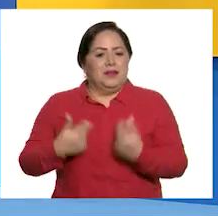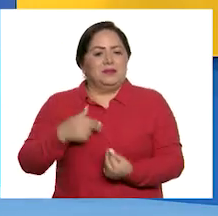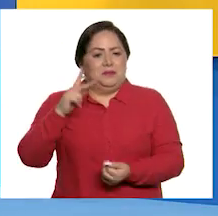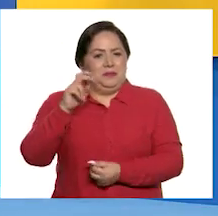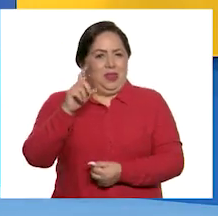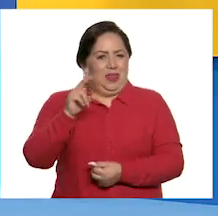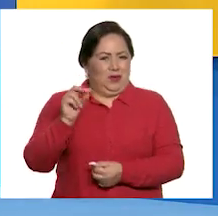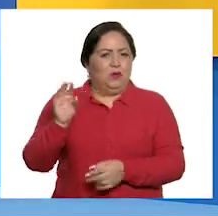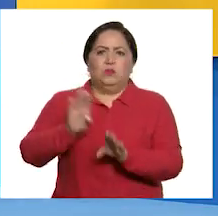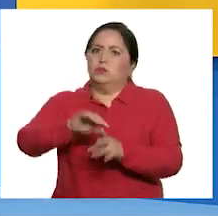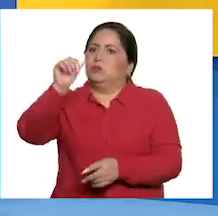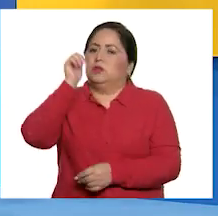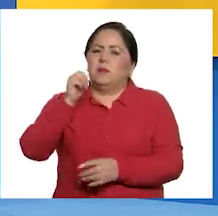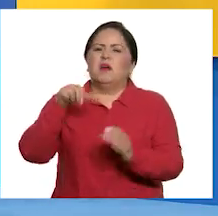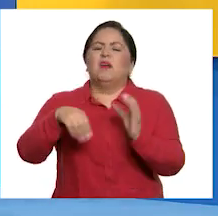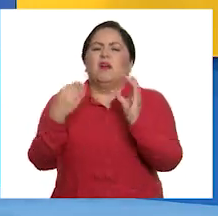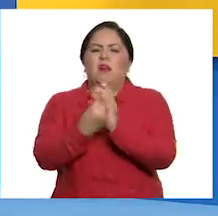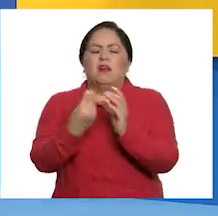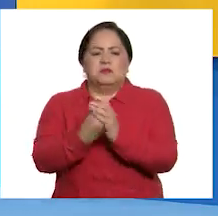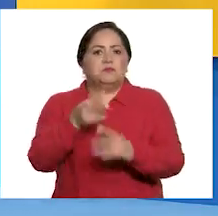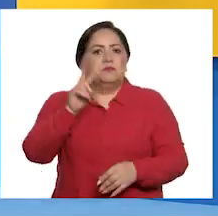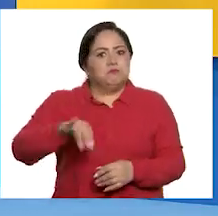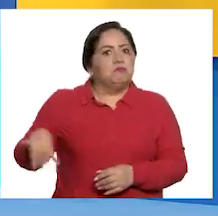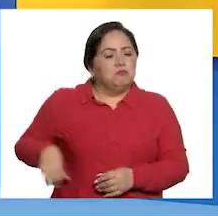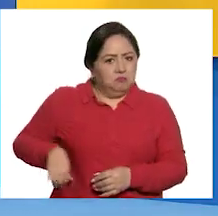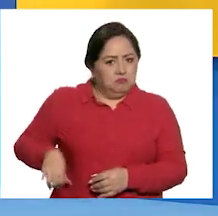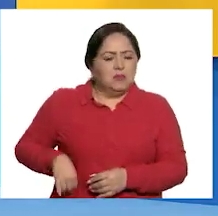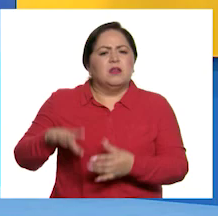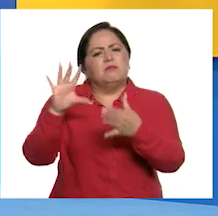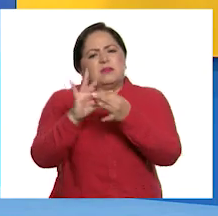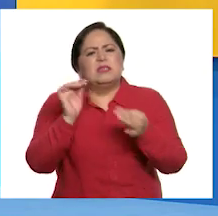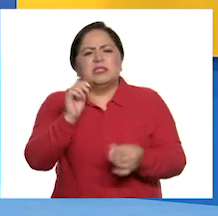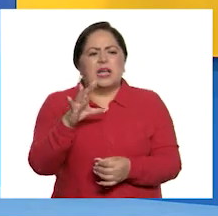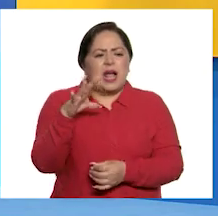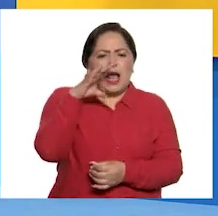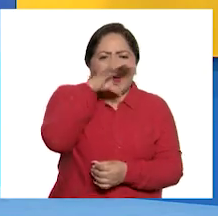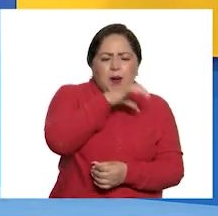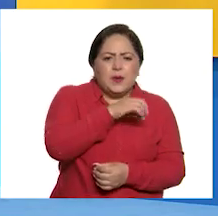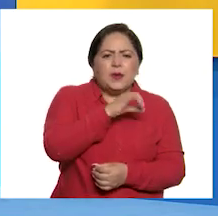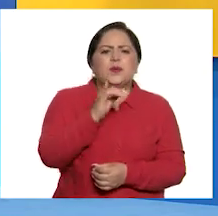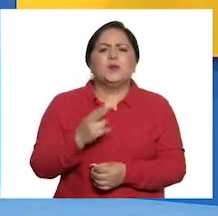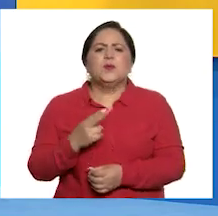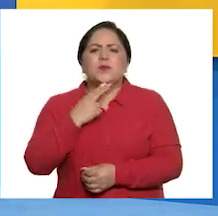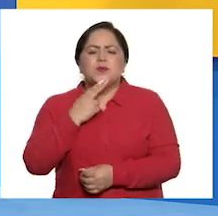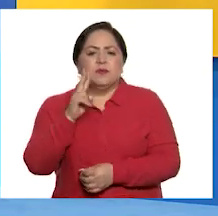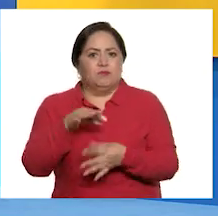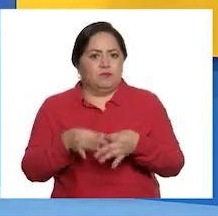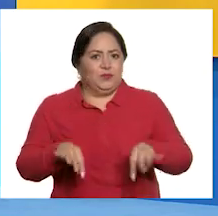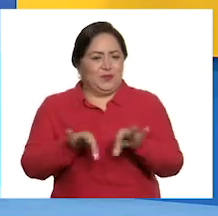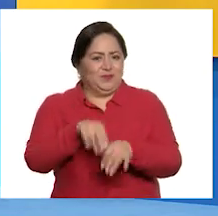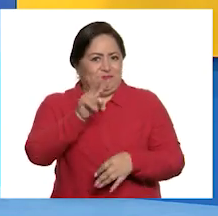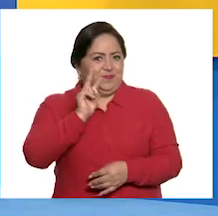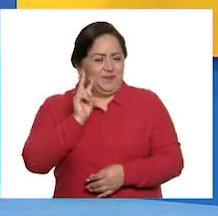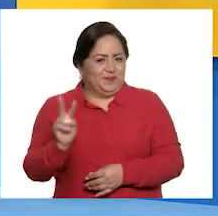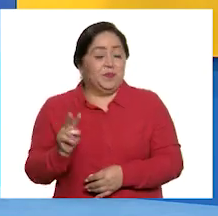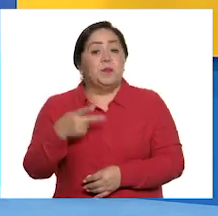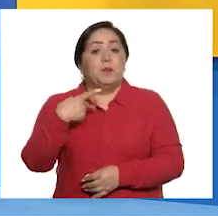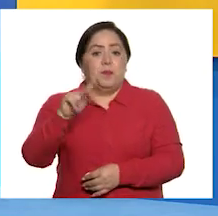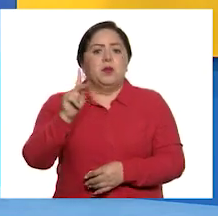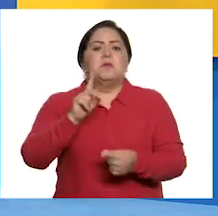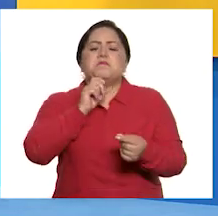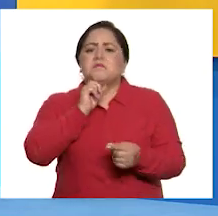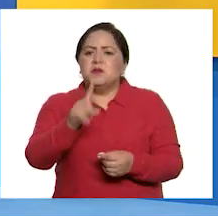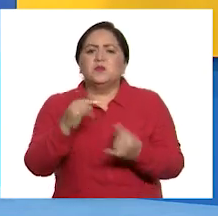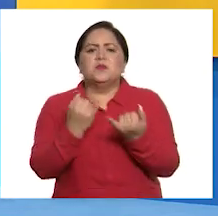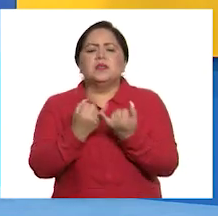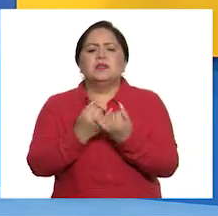como siempre, nos preparó una clase muy interesante. Hablaremos del calor y una utilización muy, muy importante, ya lo verán. Pero también está con